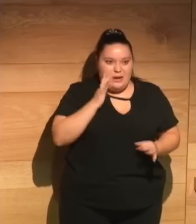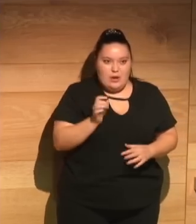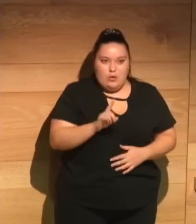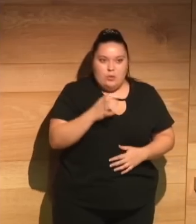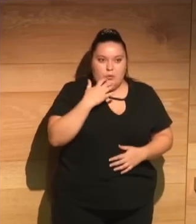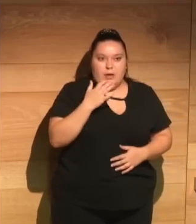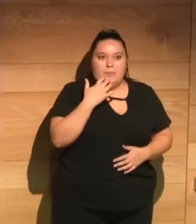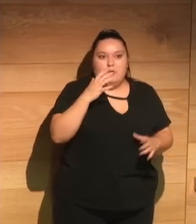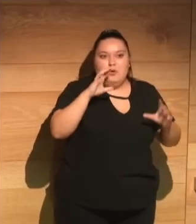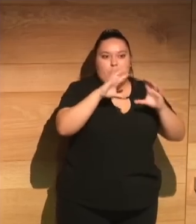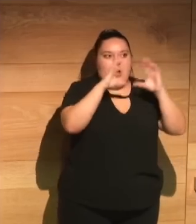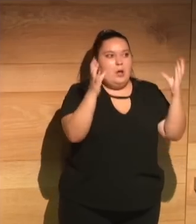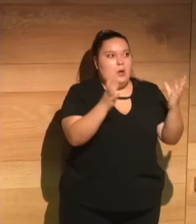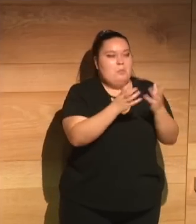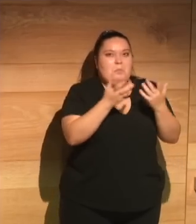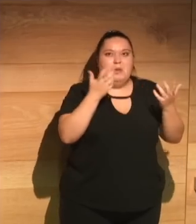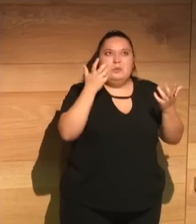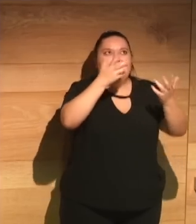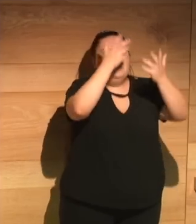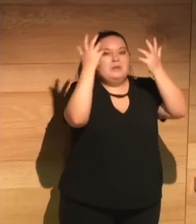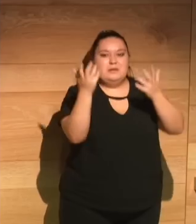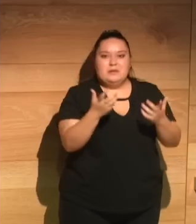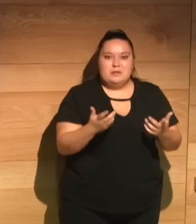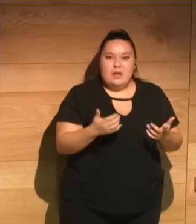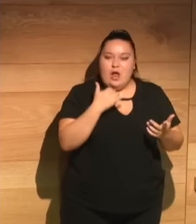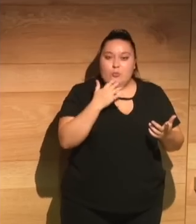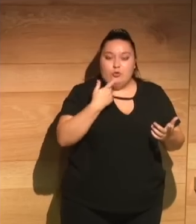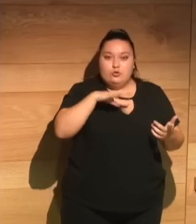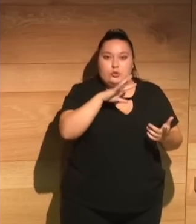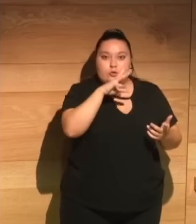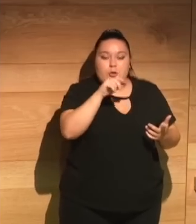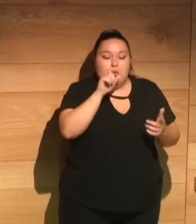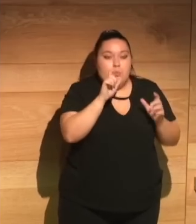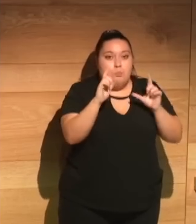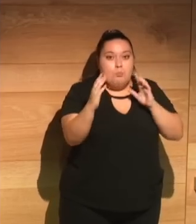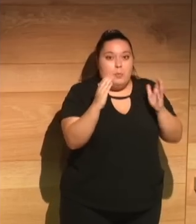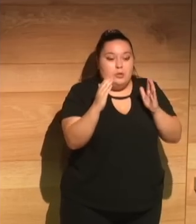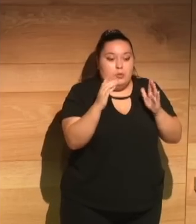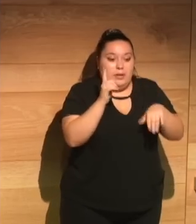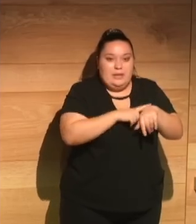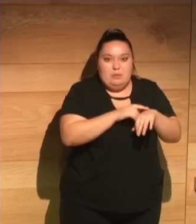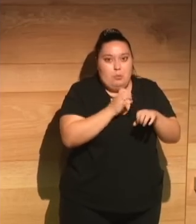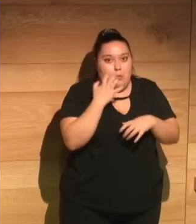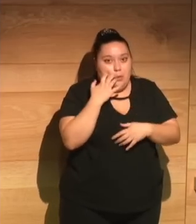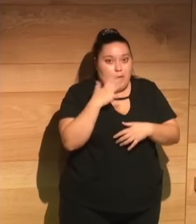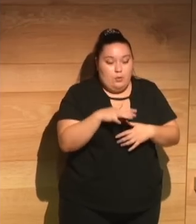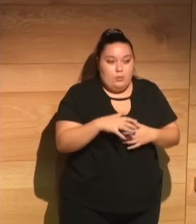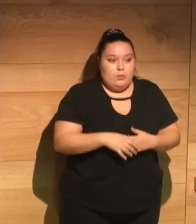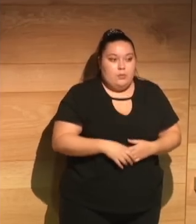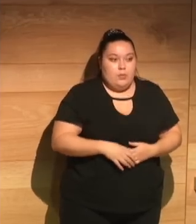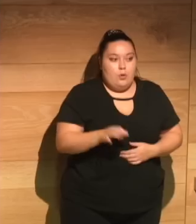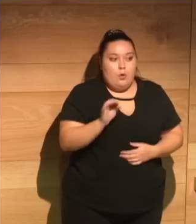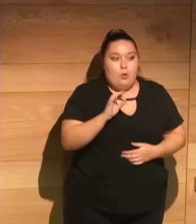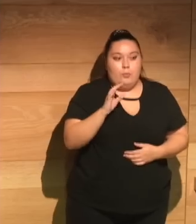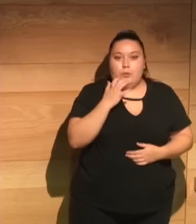un baloncestista poniendo una cara rarísima, y eso es precisamente porque robamos un microinstante al tiempo y eso no lo vemos de verdad. O una